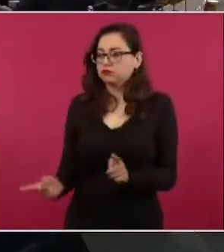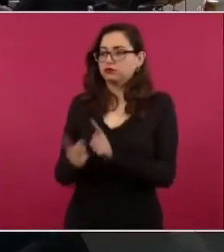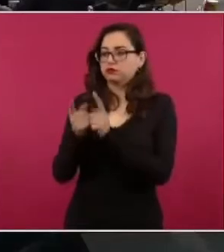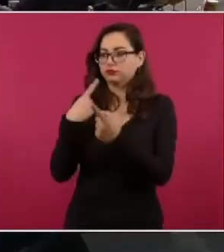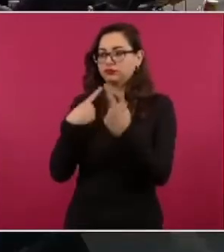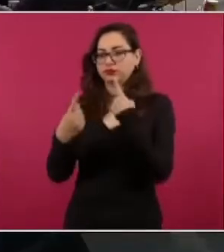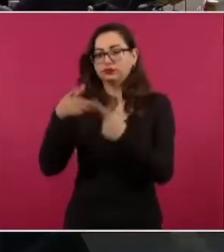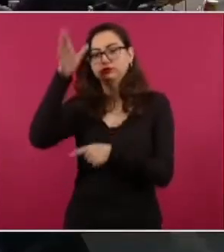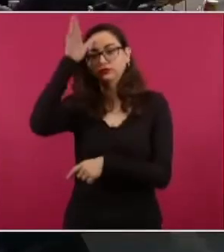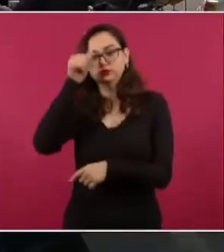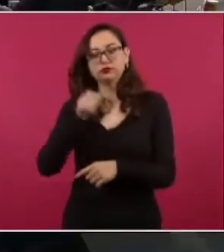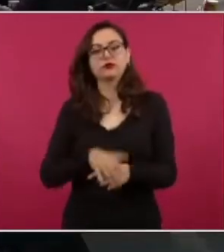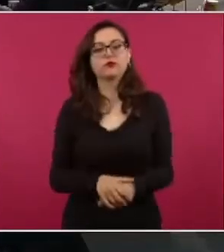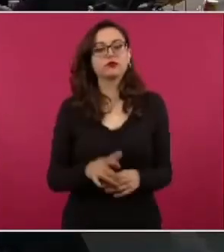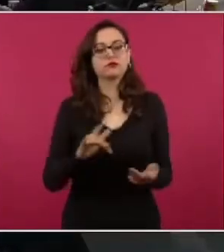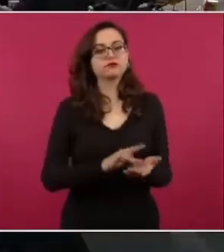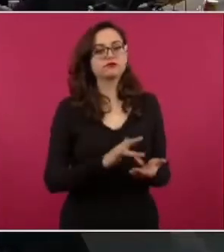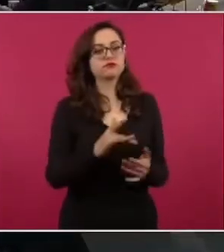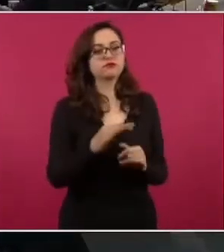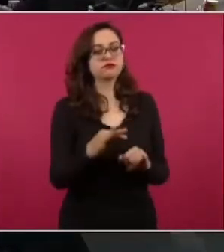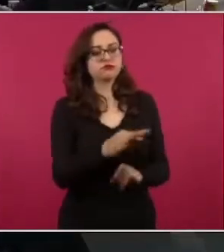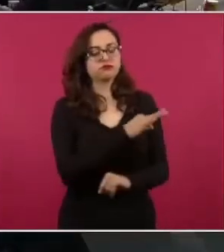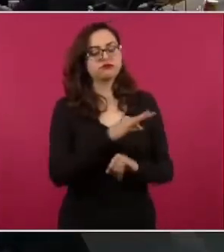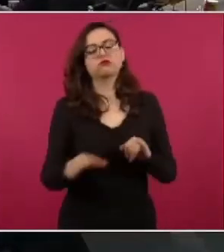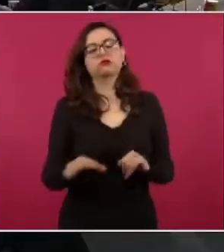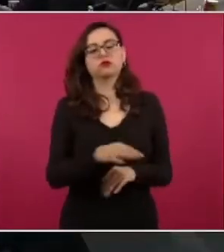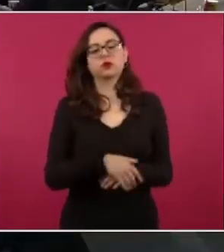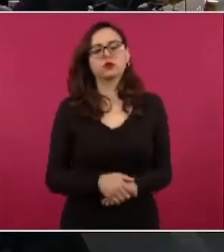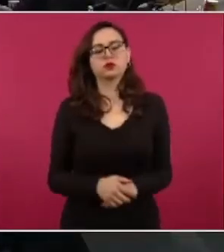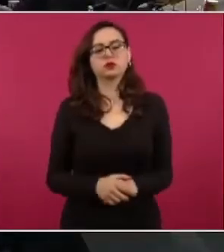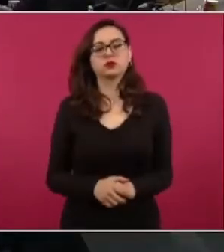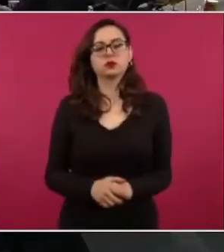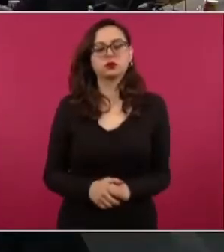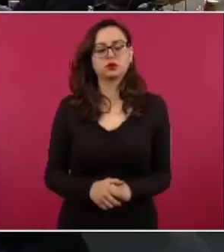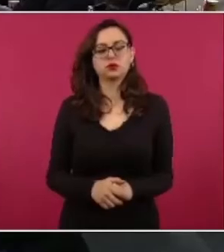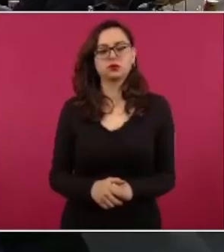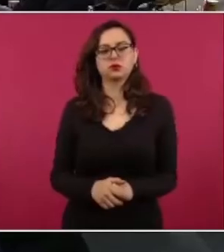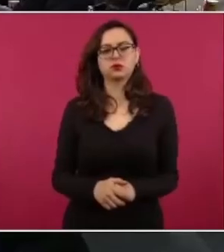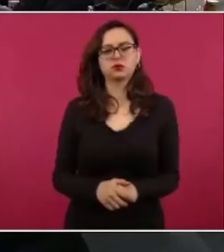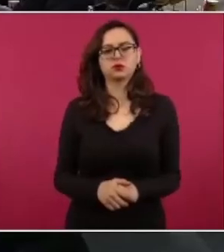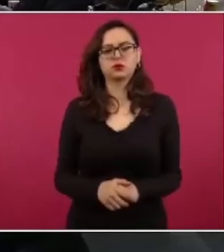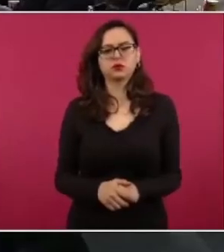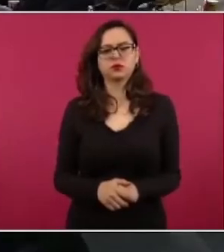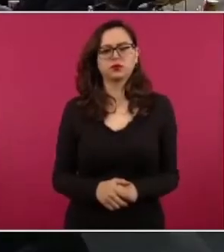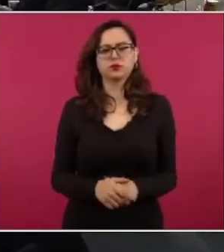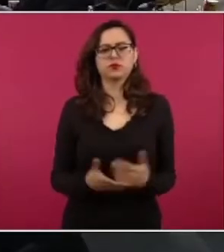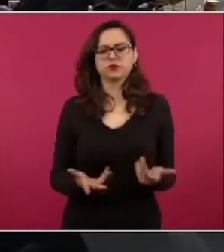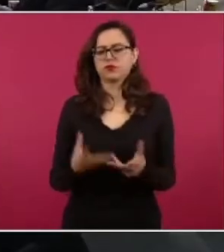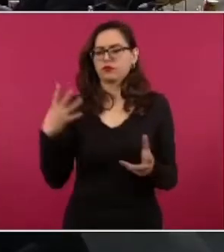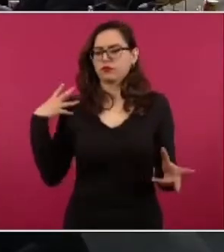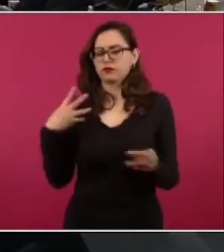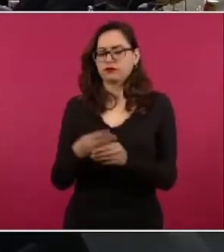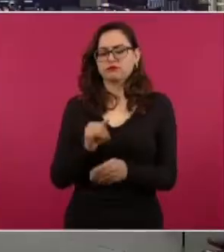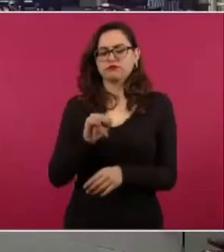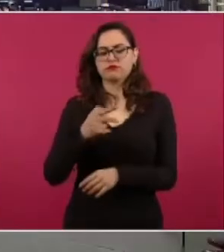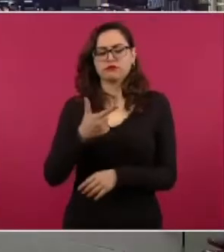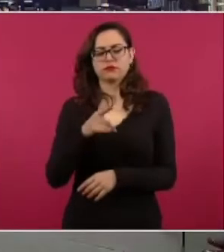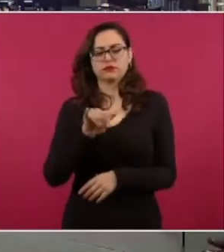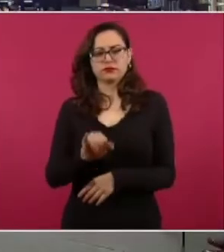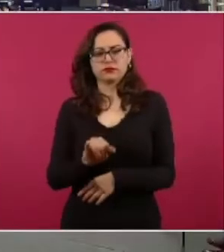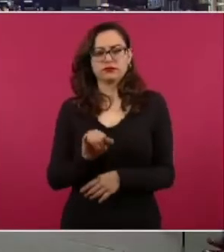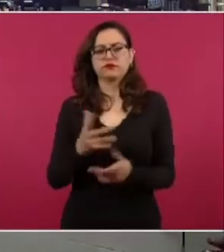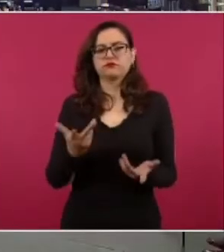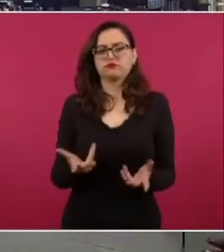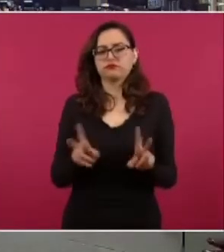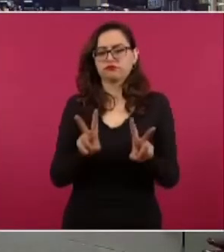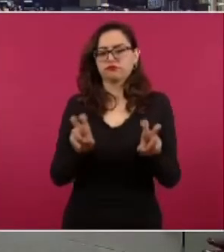Gracias, doctora Cosé. Y finalmente, señor presidente, se dieron a conocer los datos del exceso de mortalidad a través del INEGI. Y yo quisiera conocer, sé